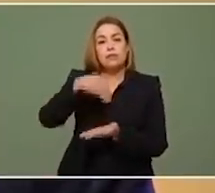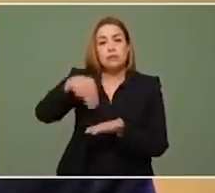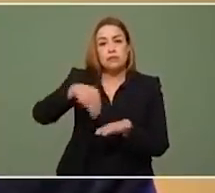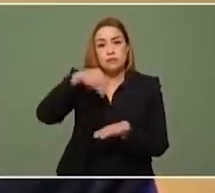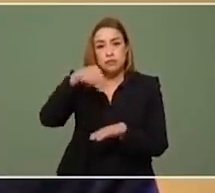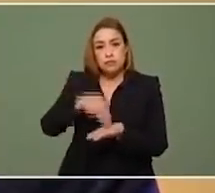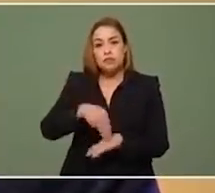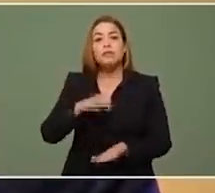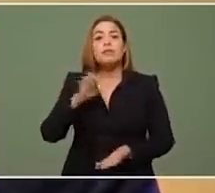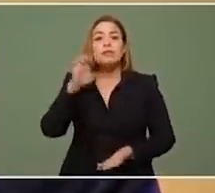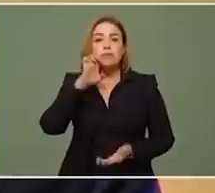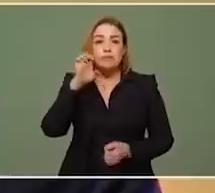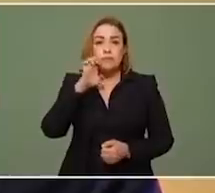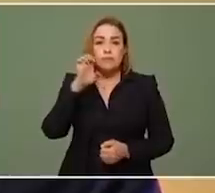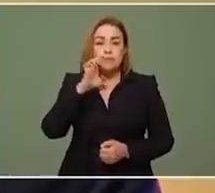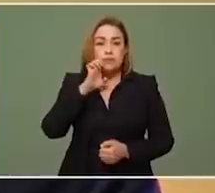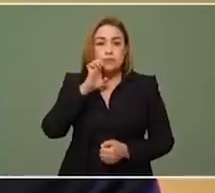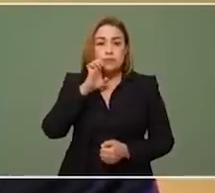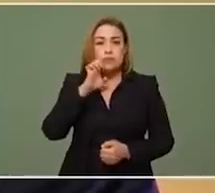escobedo